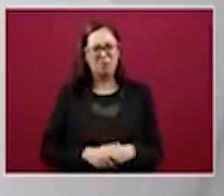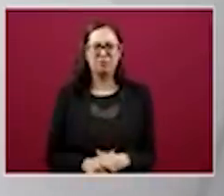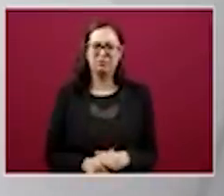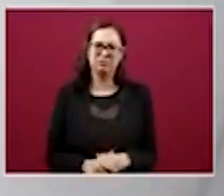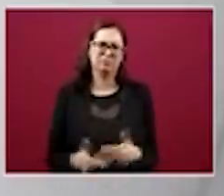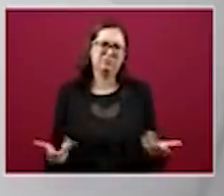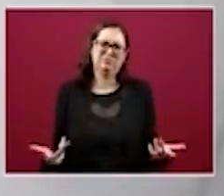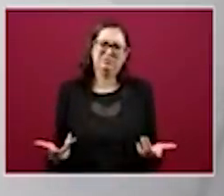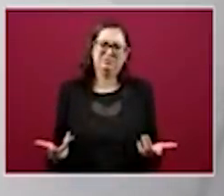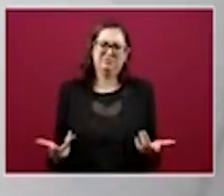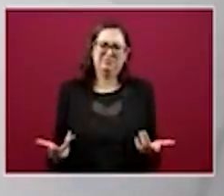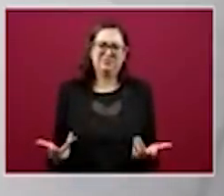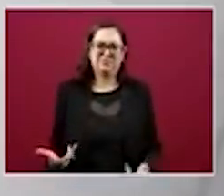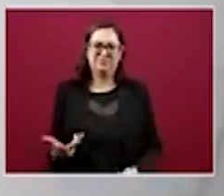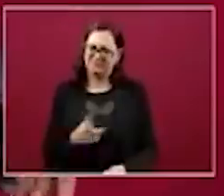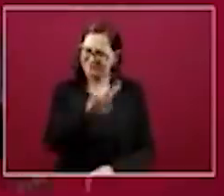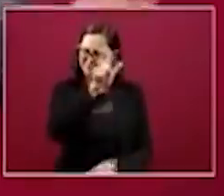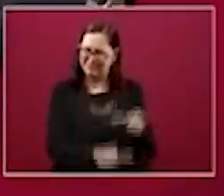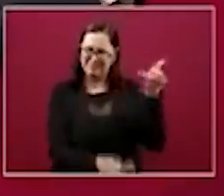por honestidad deberían de decir,